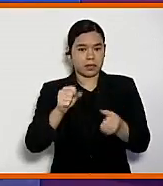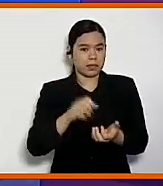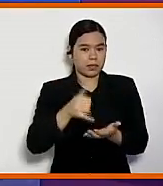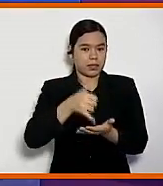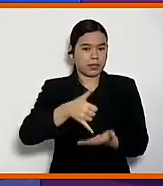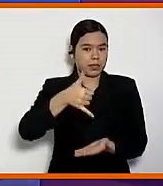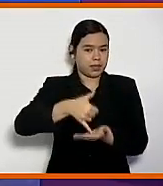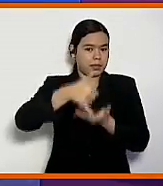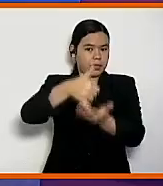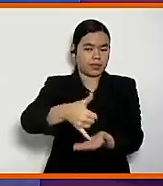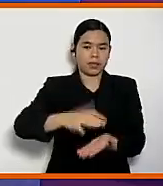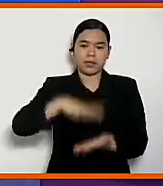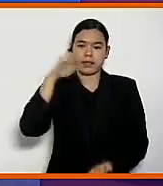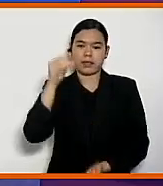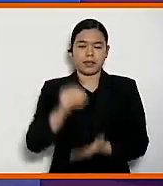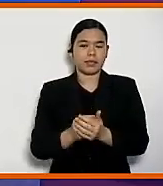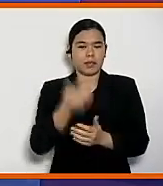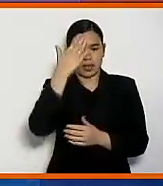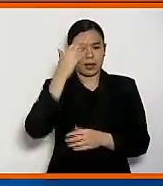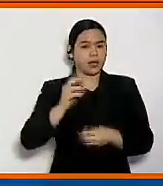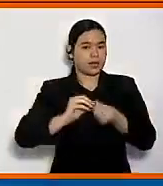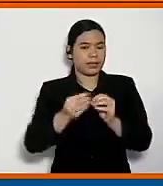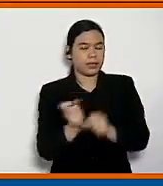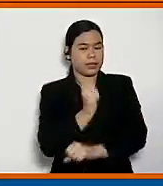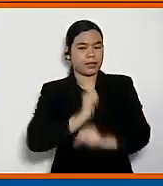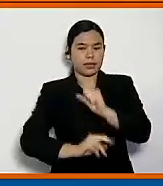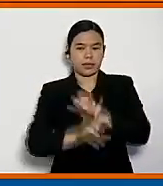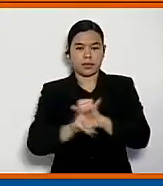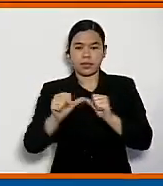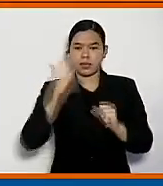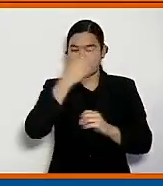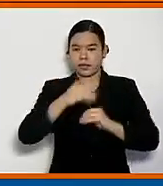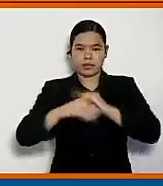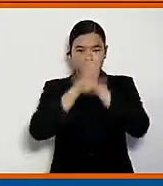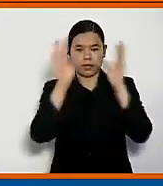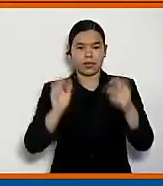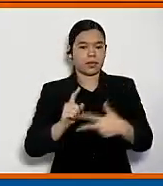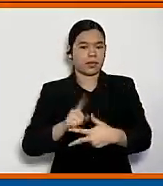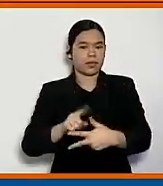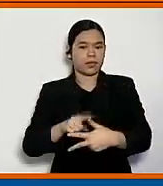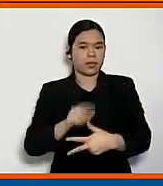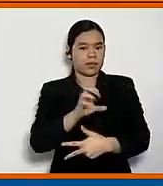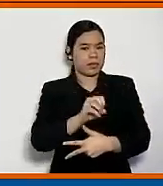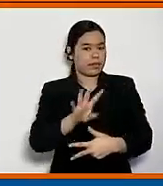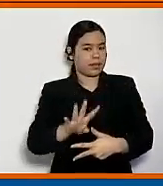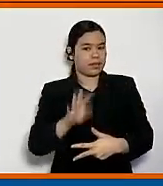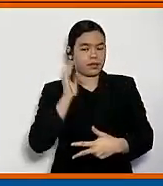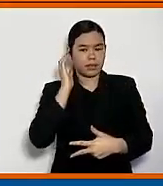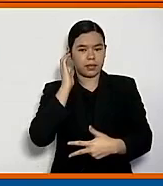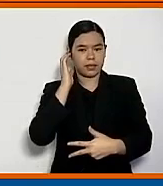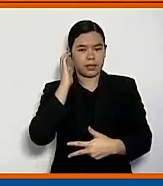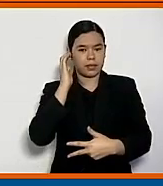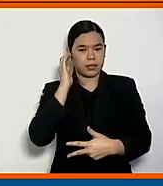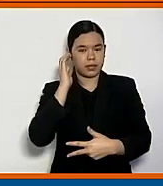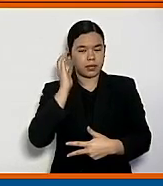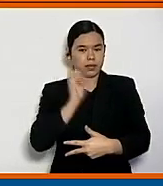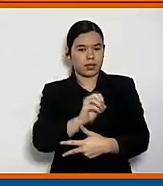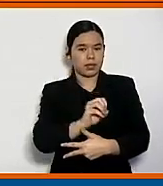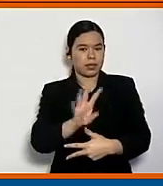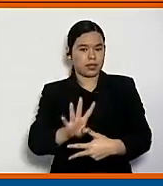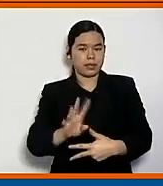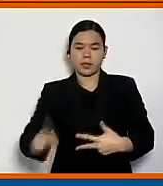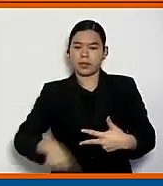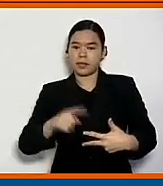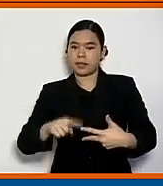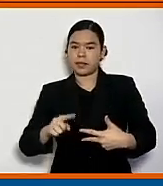Viene su primer número ganador para Pega 3 en esta hermosa mañana. Este es el 04. Segundo número ganador.